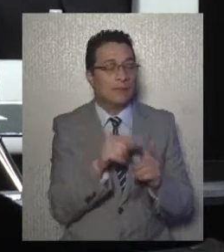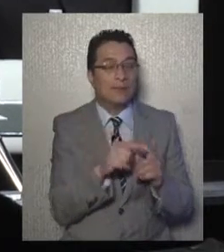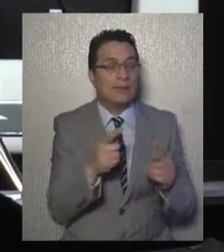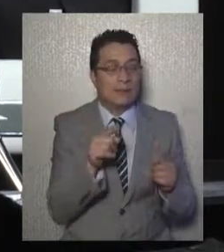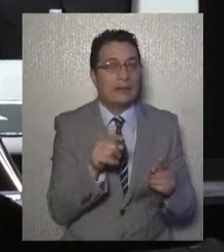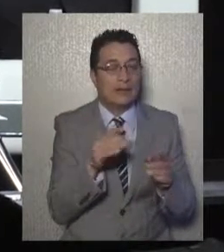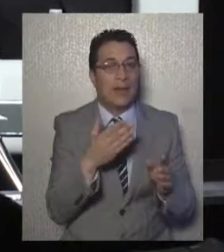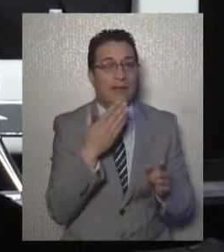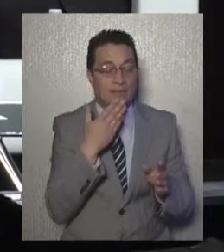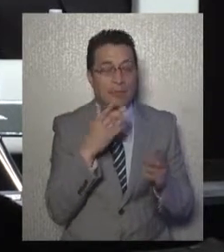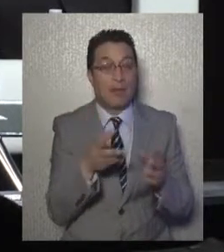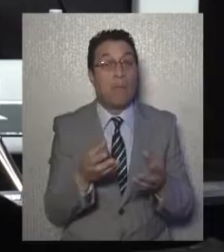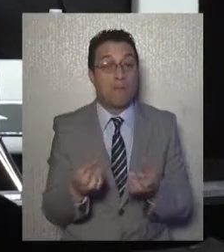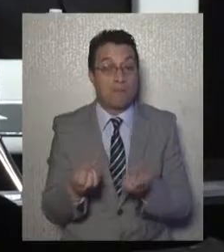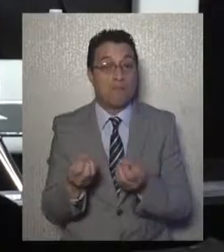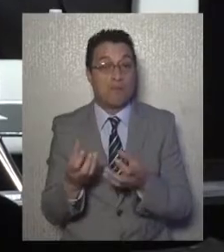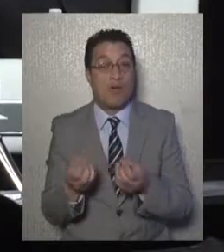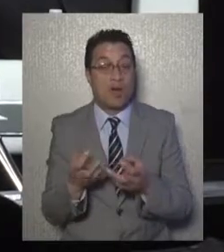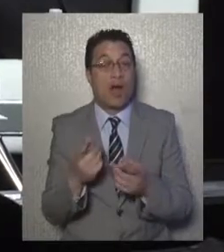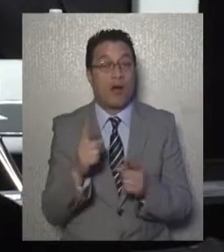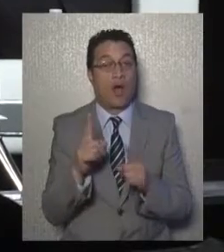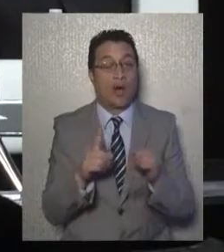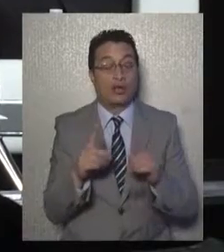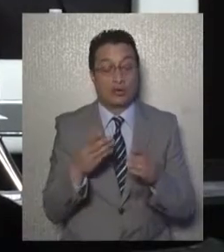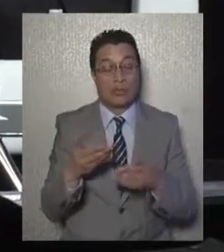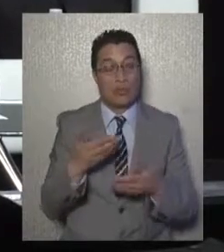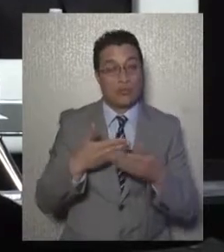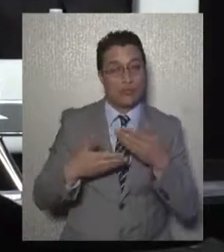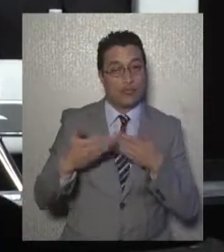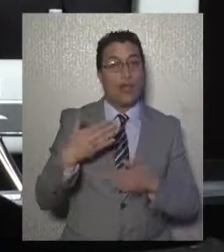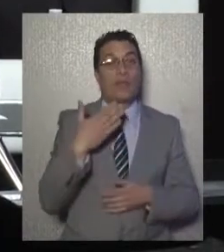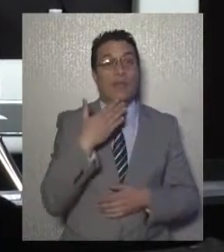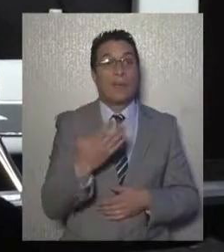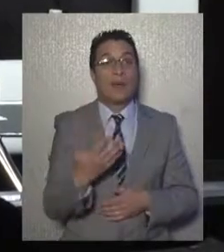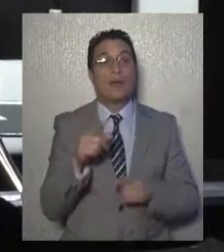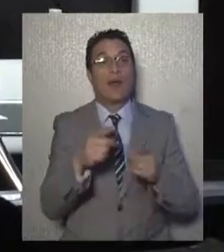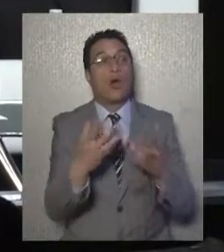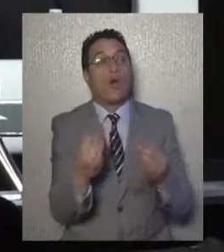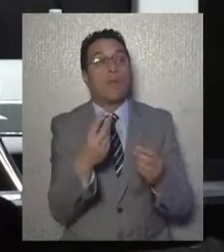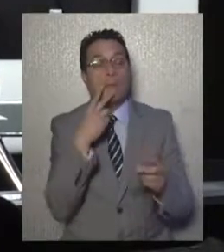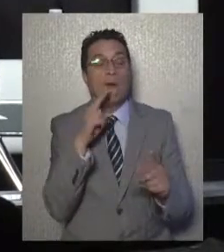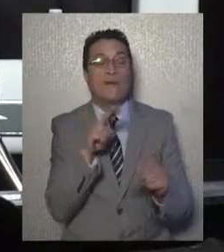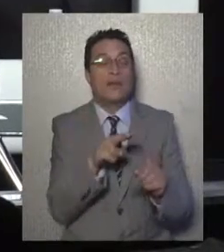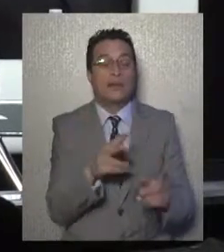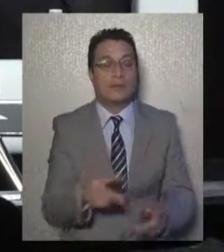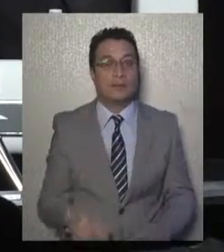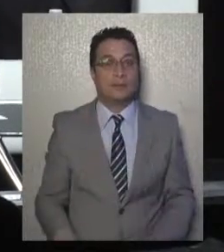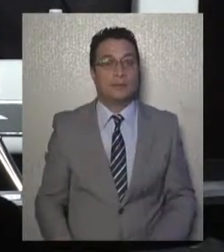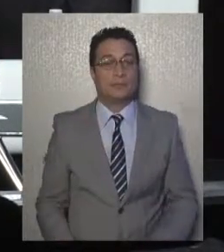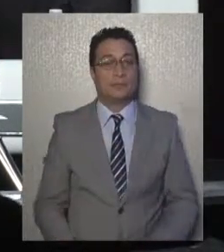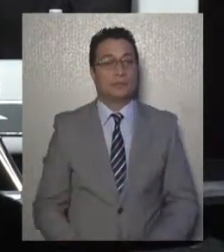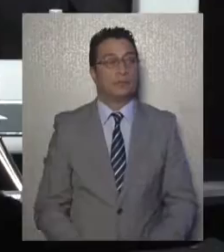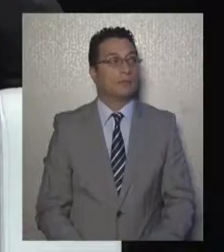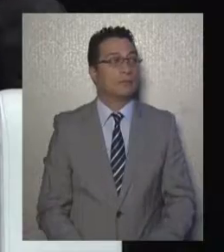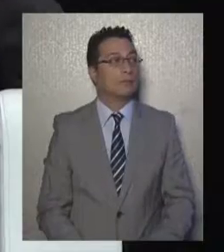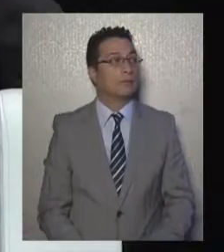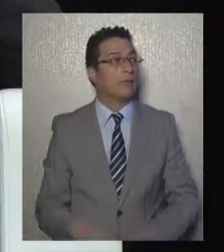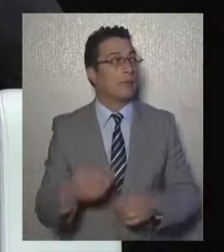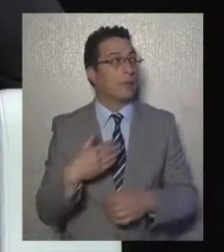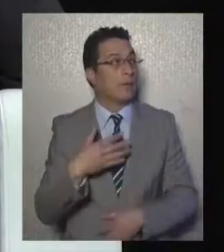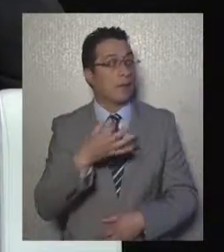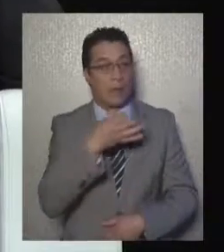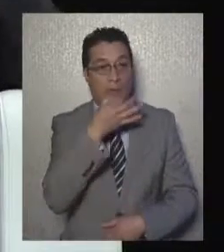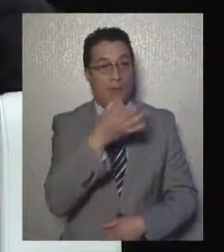a su vez, produce algo que retroalimenta los miedos. ¿Cómo se vence en esa resistencia? En parte, cuando yo